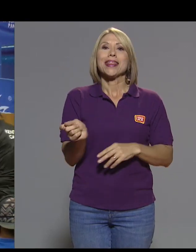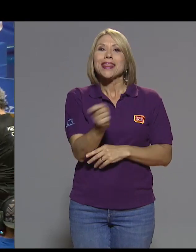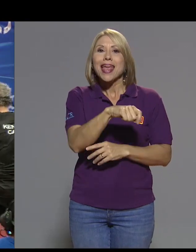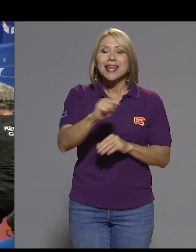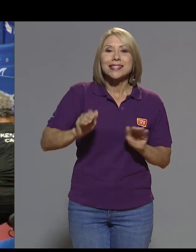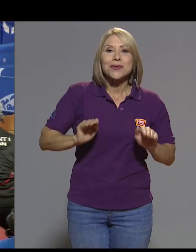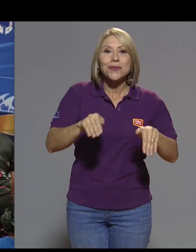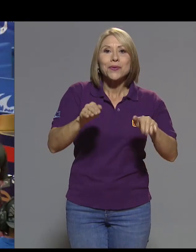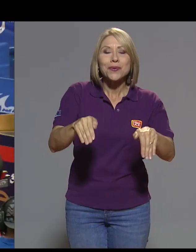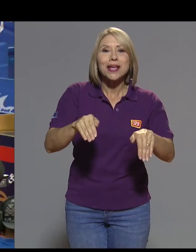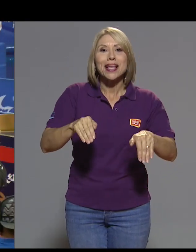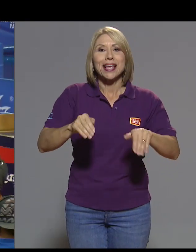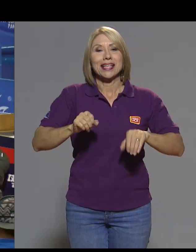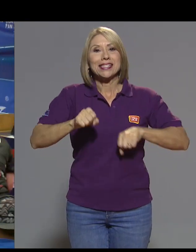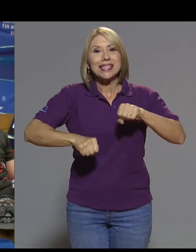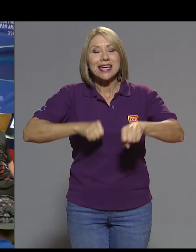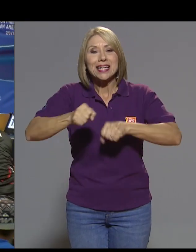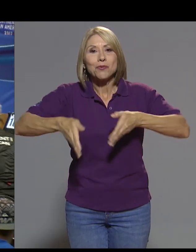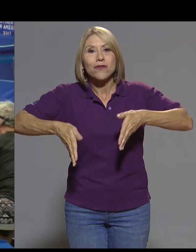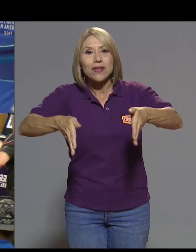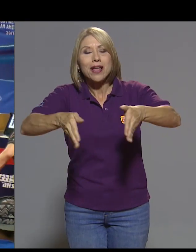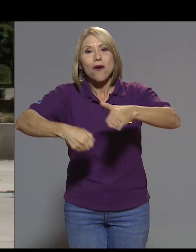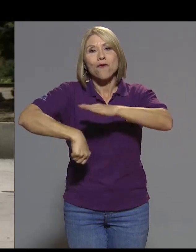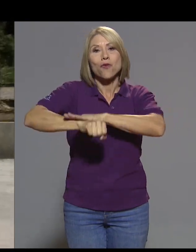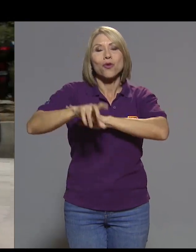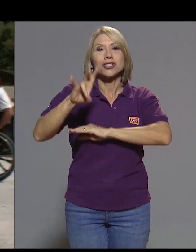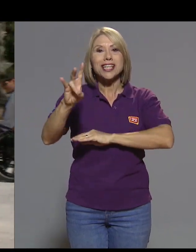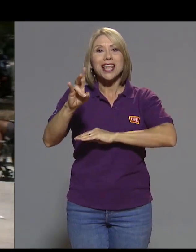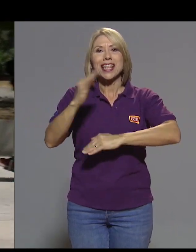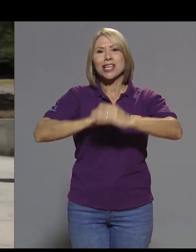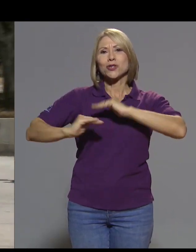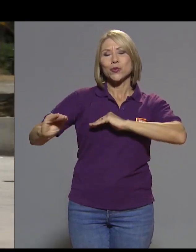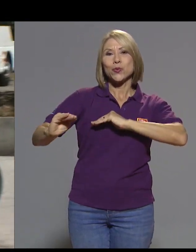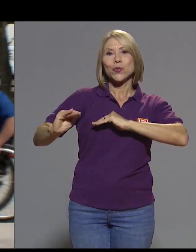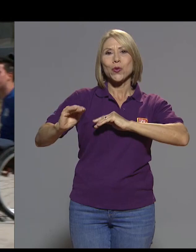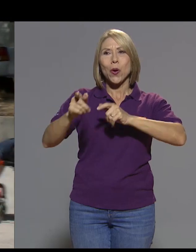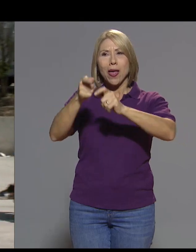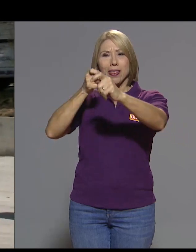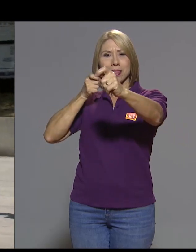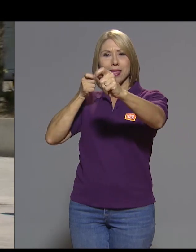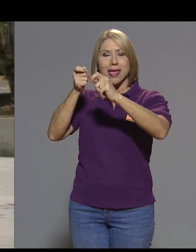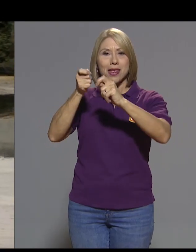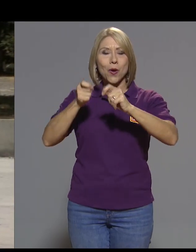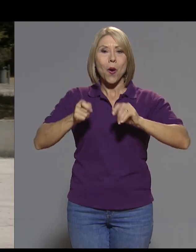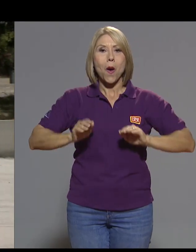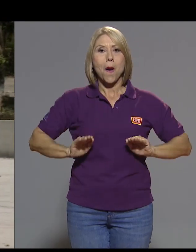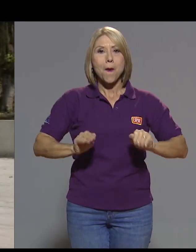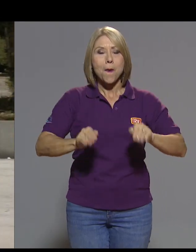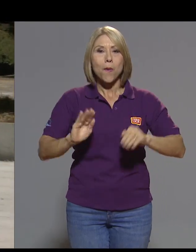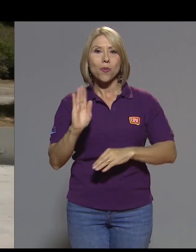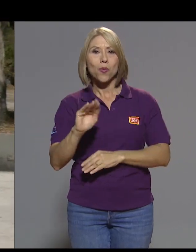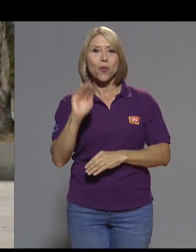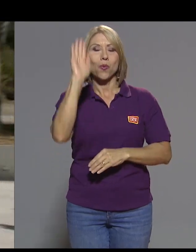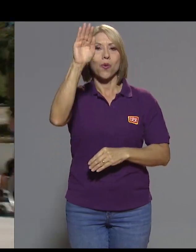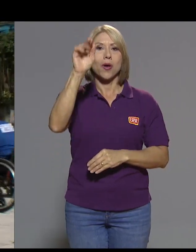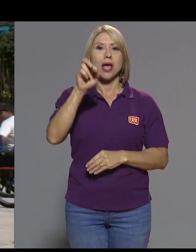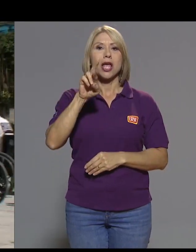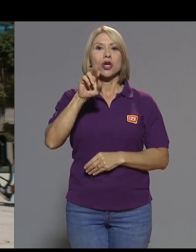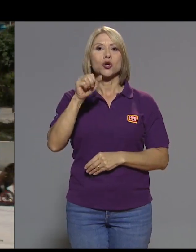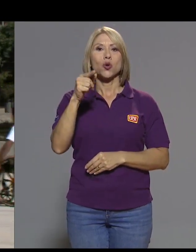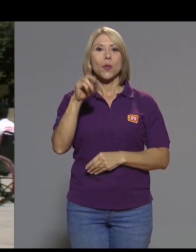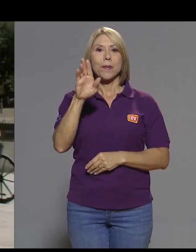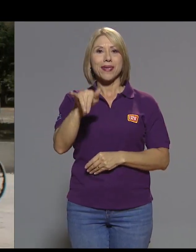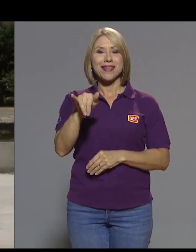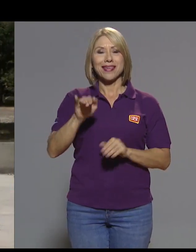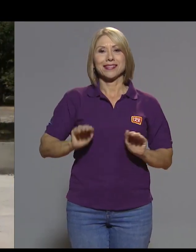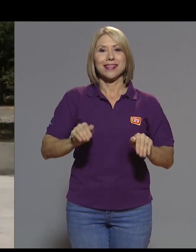ciclismo de pista fútbol 7 judo tiro con arco baloncesto silla de ruedas y rugby en silla de